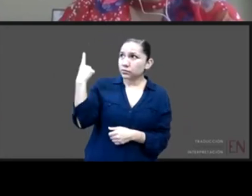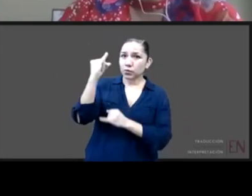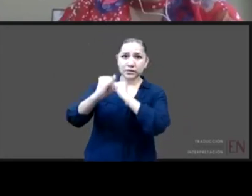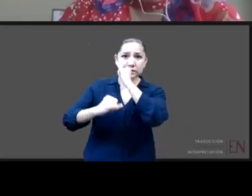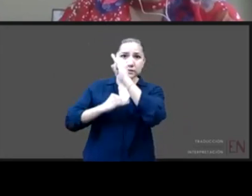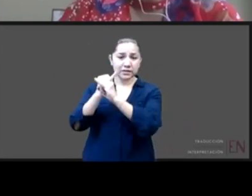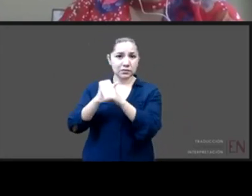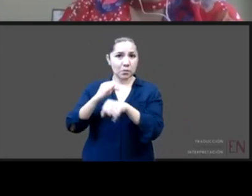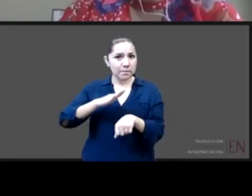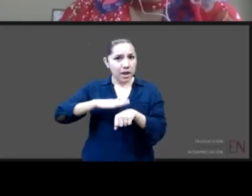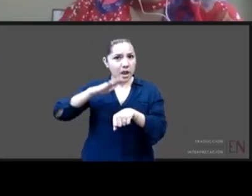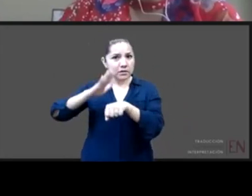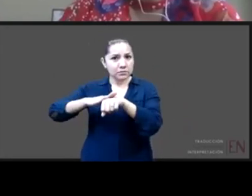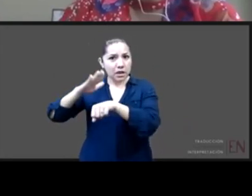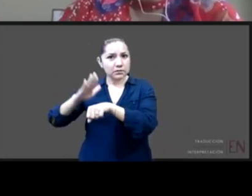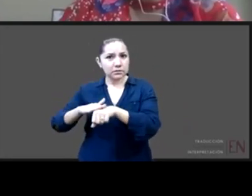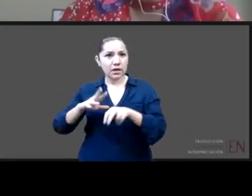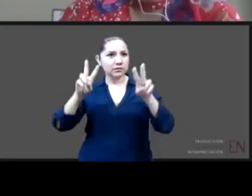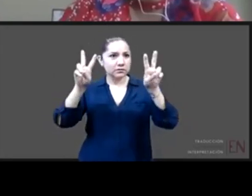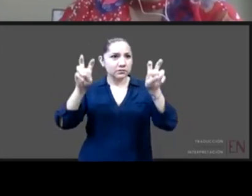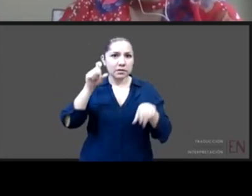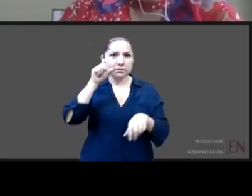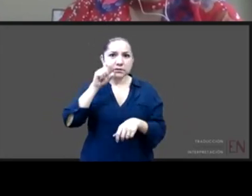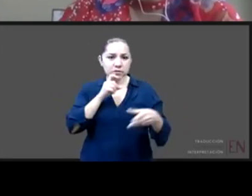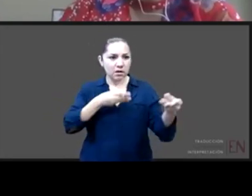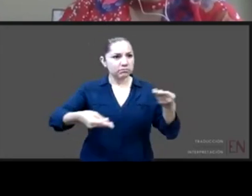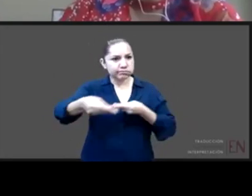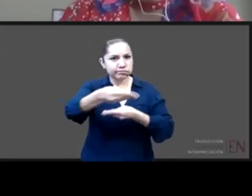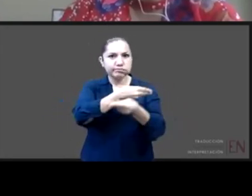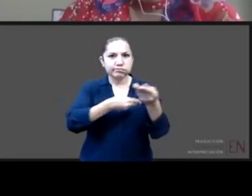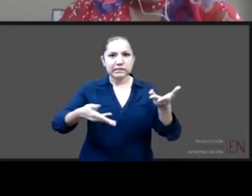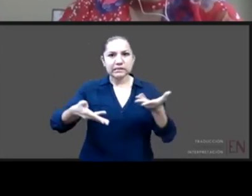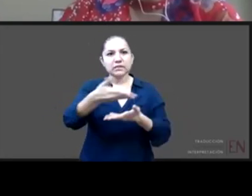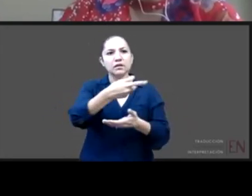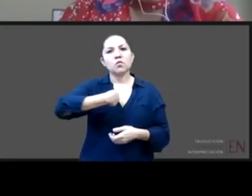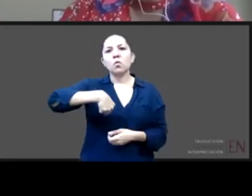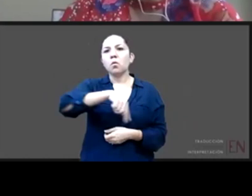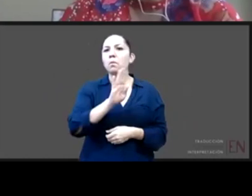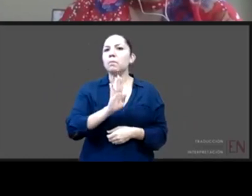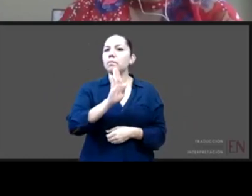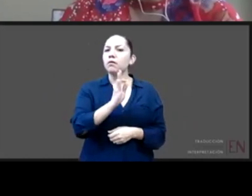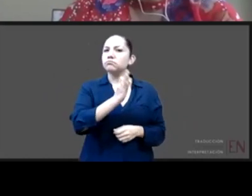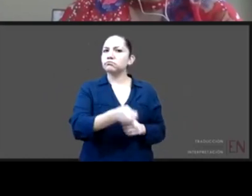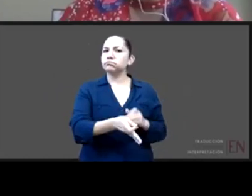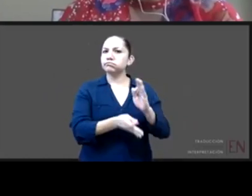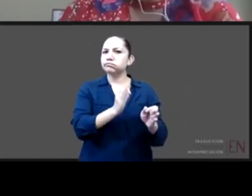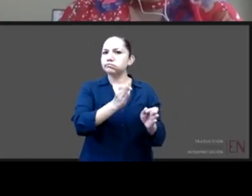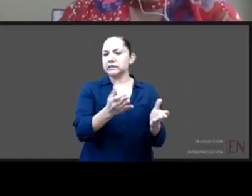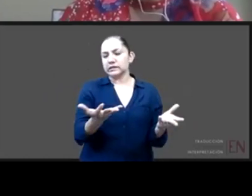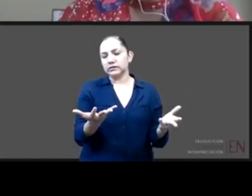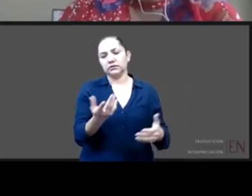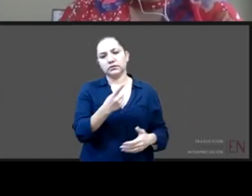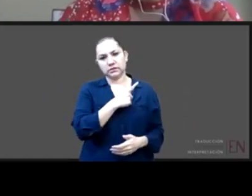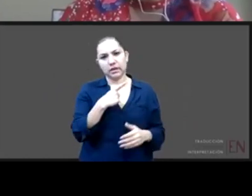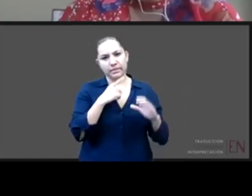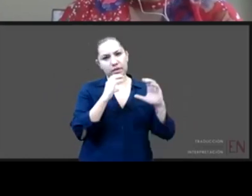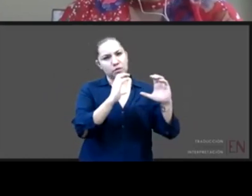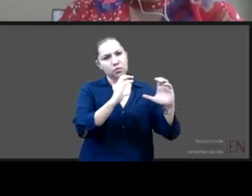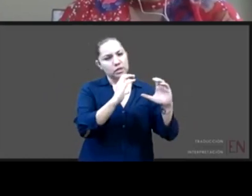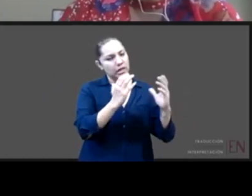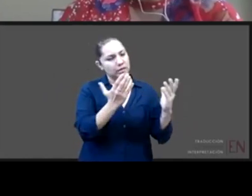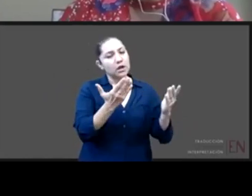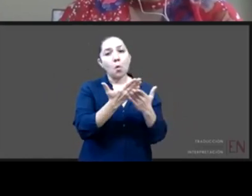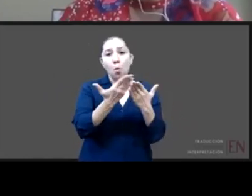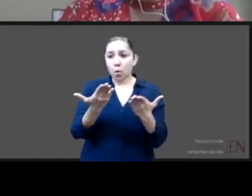sexual que está disponible. Pues muchísimas gracias por tu aporte. Tenemos con nosotros y contamos con el honor de estar aquí con